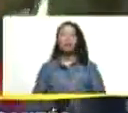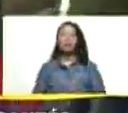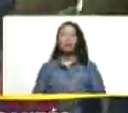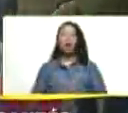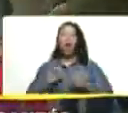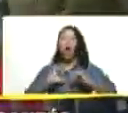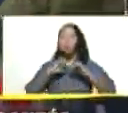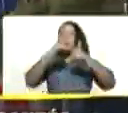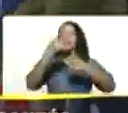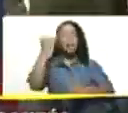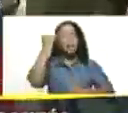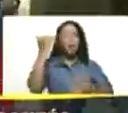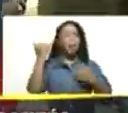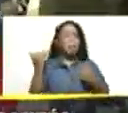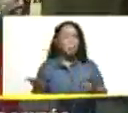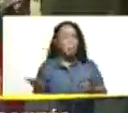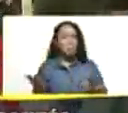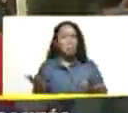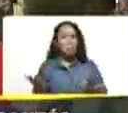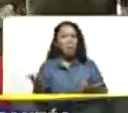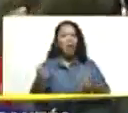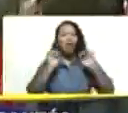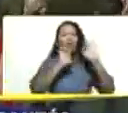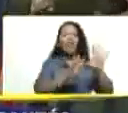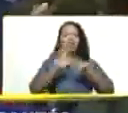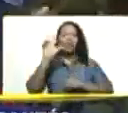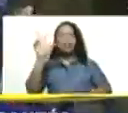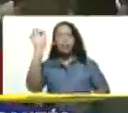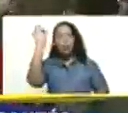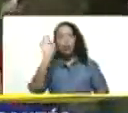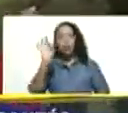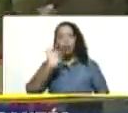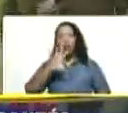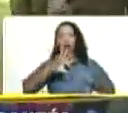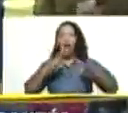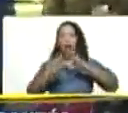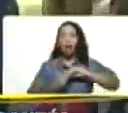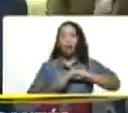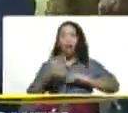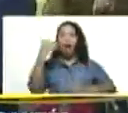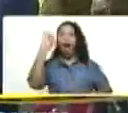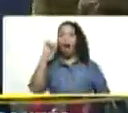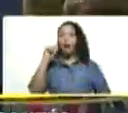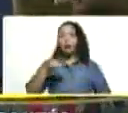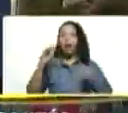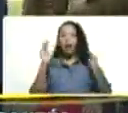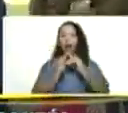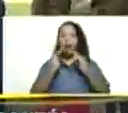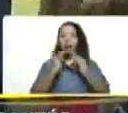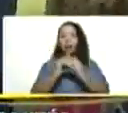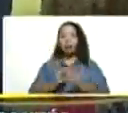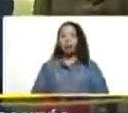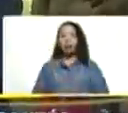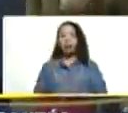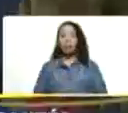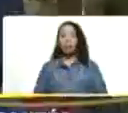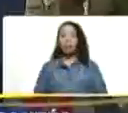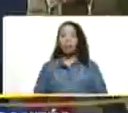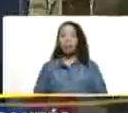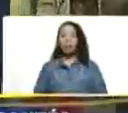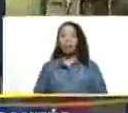empezaron con el 93% de los CLAP que llevábamos a los hogares,